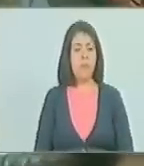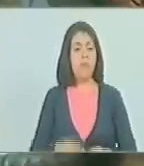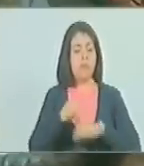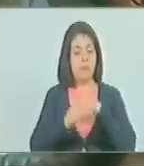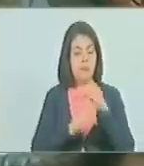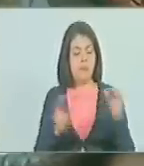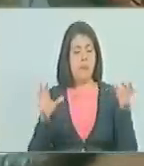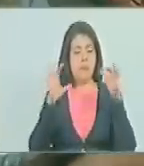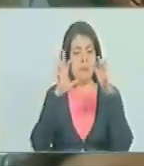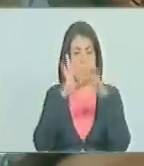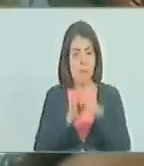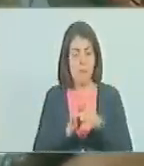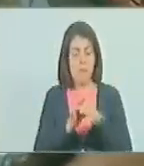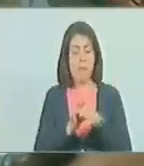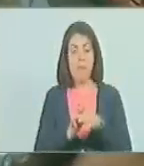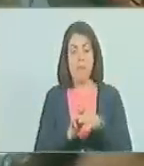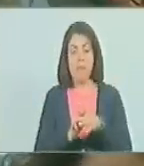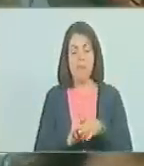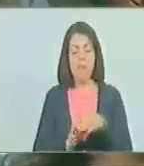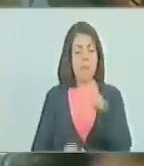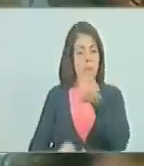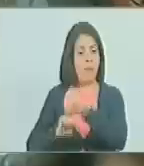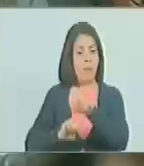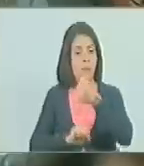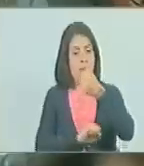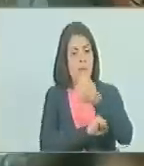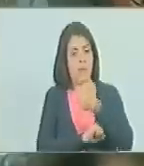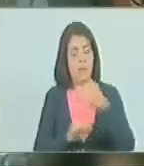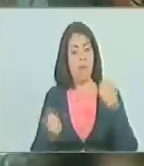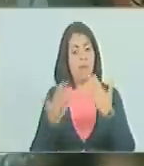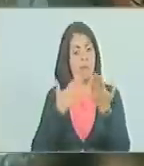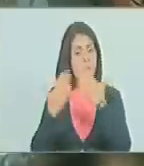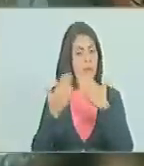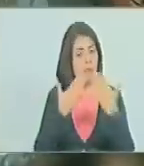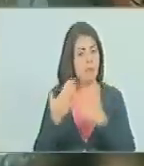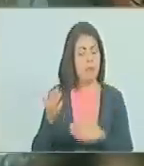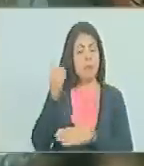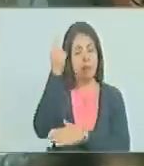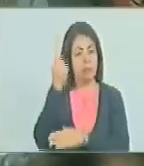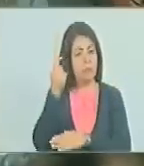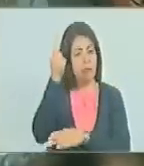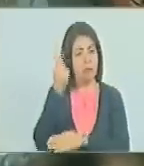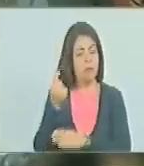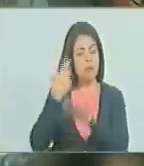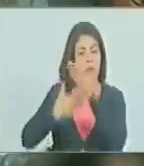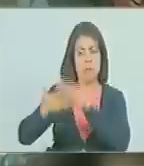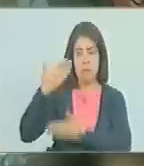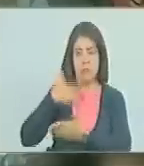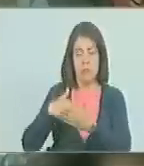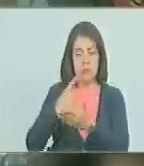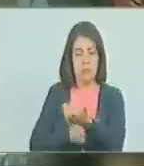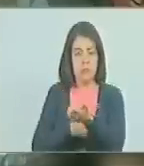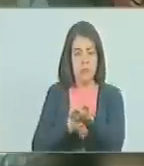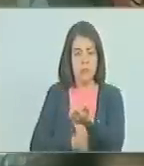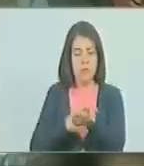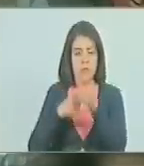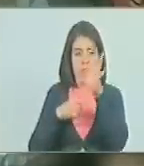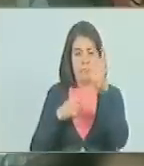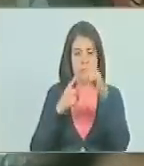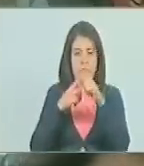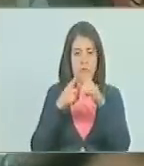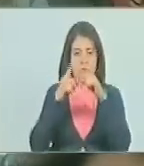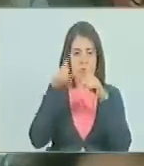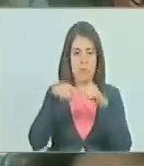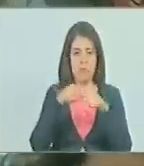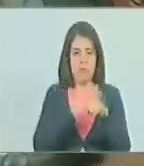constituir lazos de unidad, de solidaridad y de intercambio parlamentario con este hermano país de Argelia.